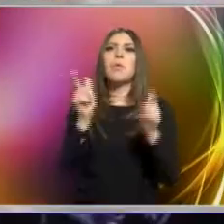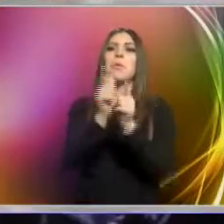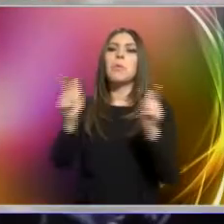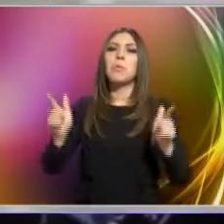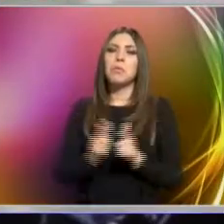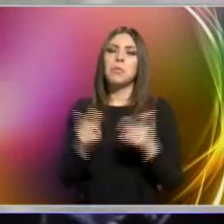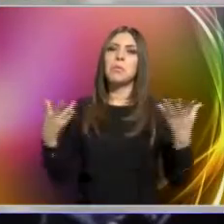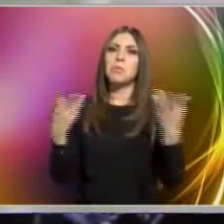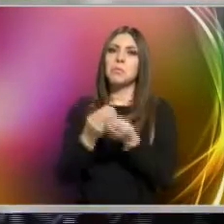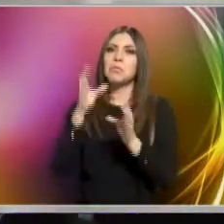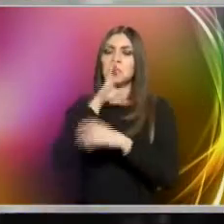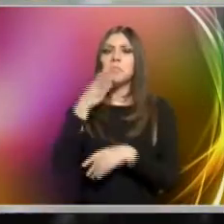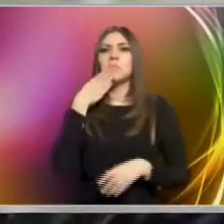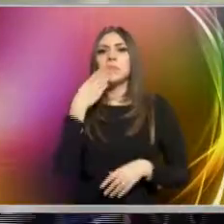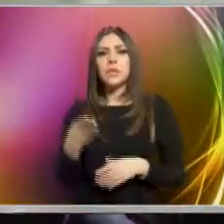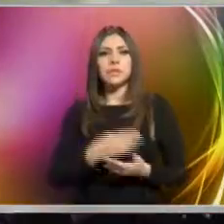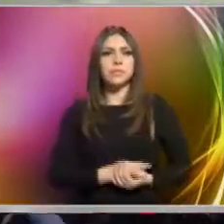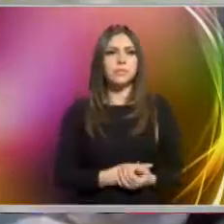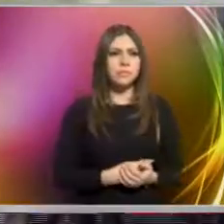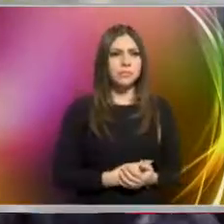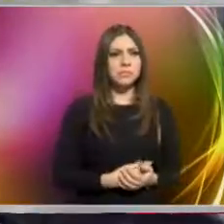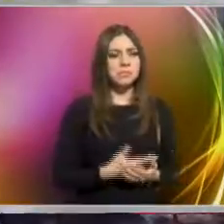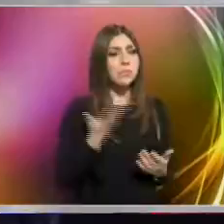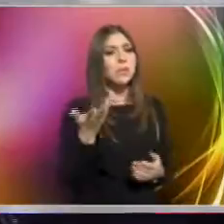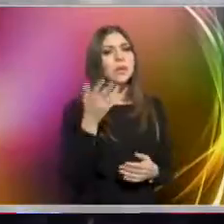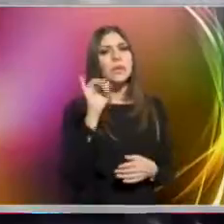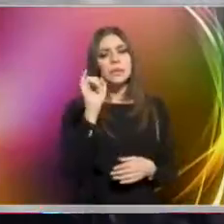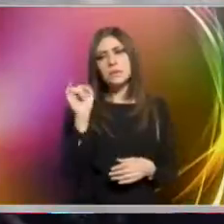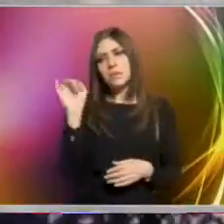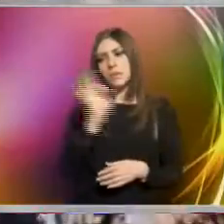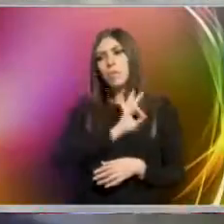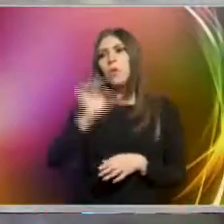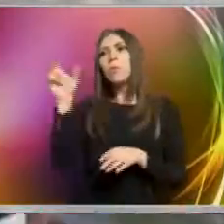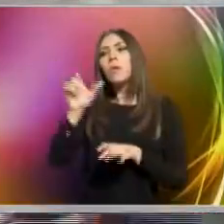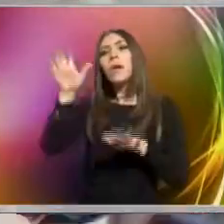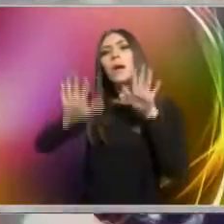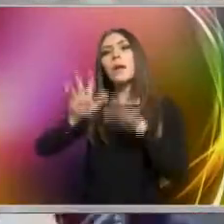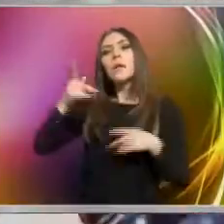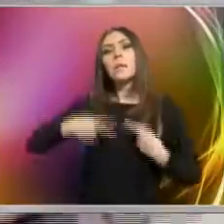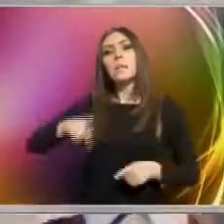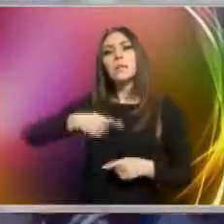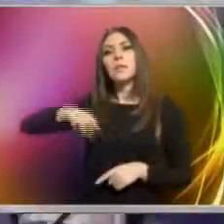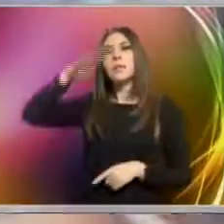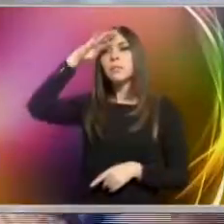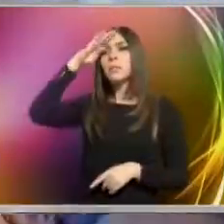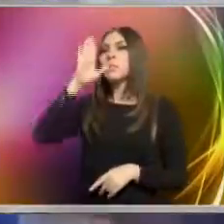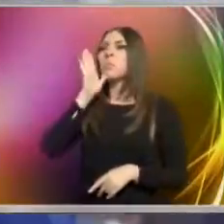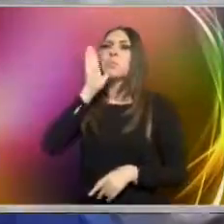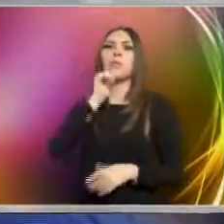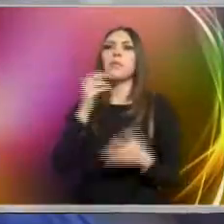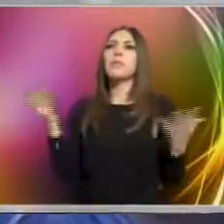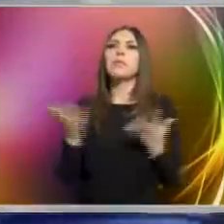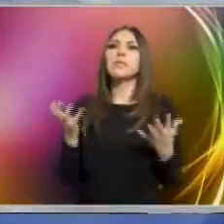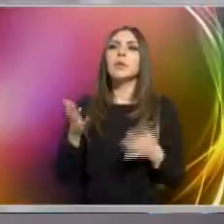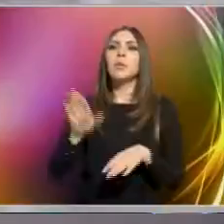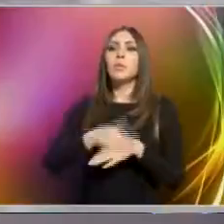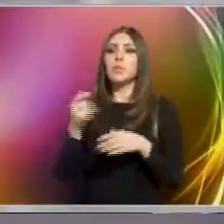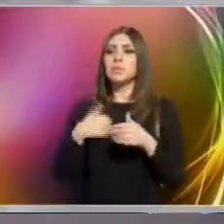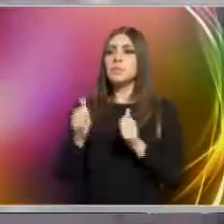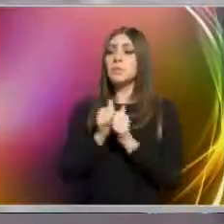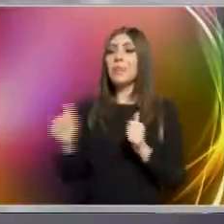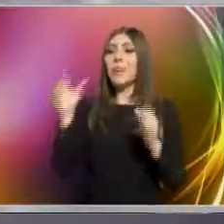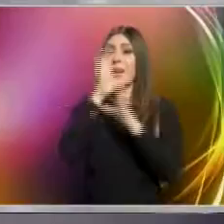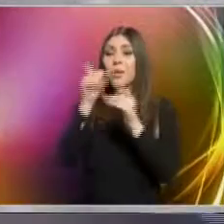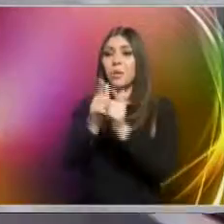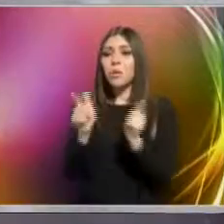de los Es que discos sí se buenos. puede, ¿no? Cuando a veces uno pensaría que no van a lograr algo por separado y a veces